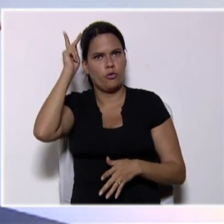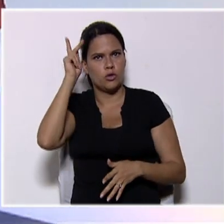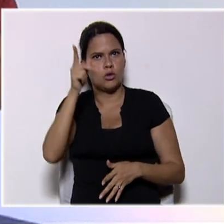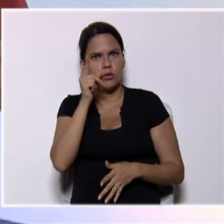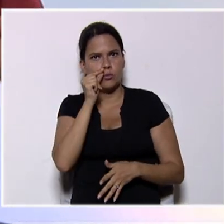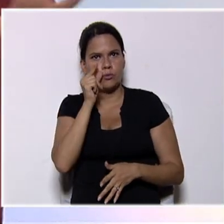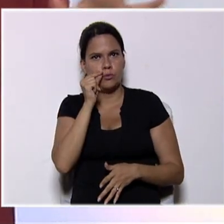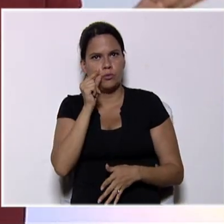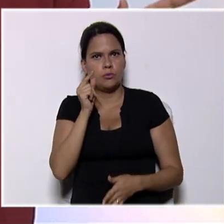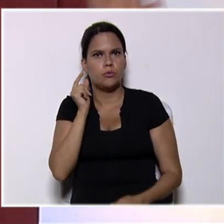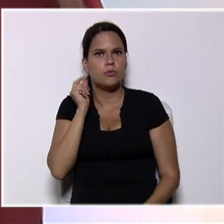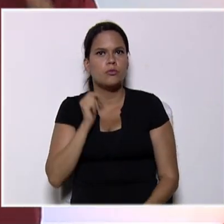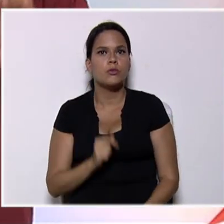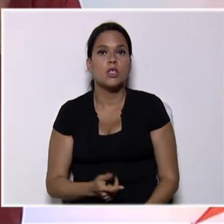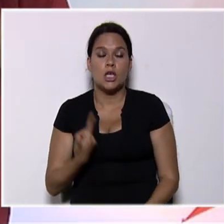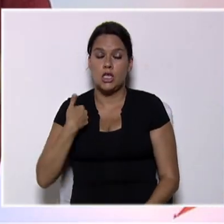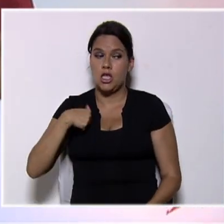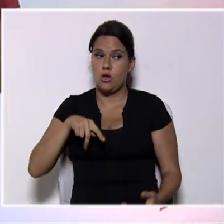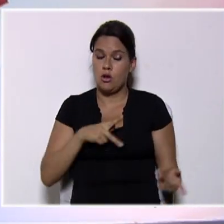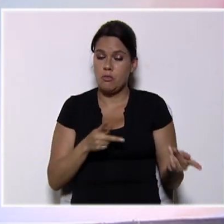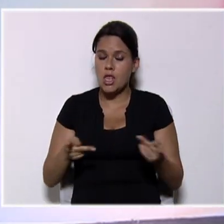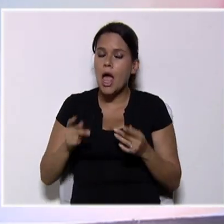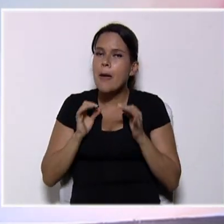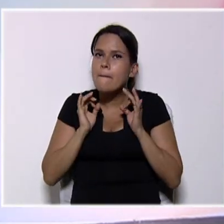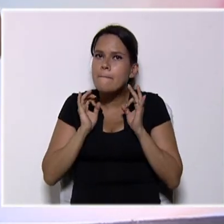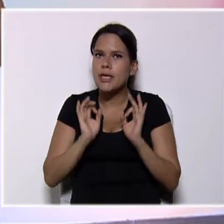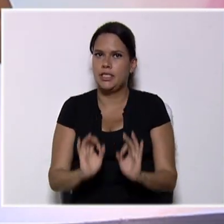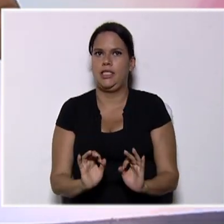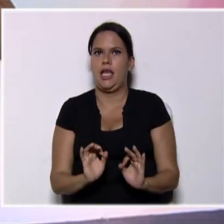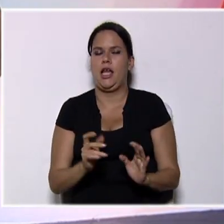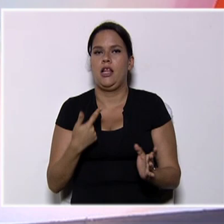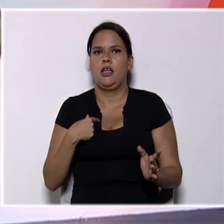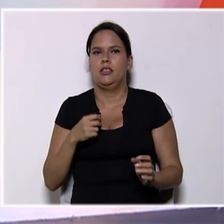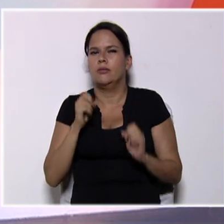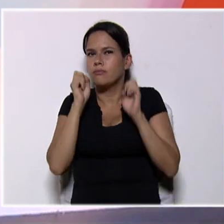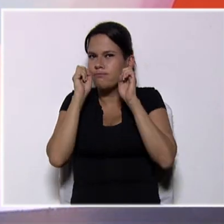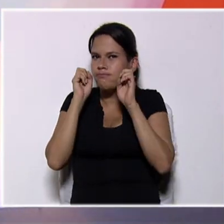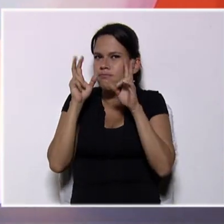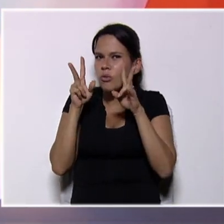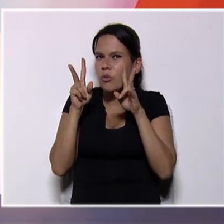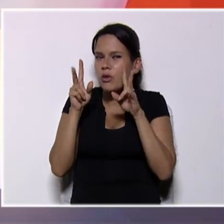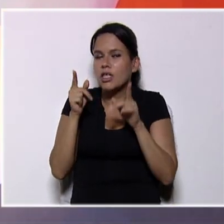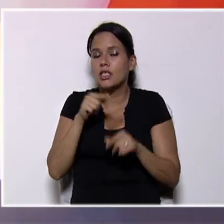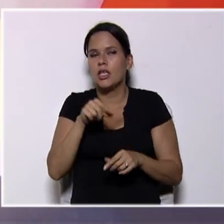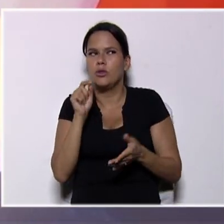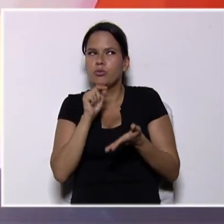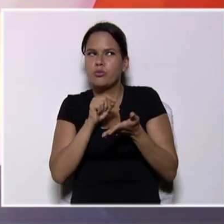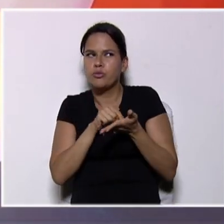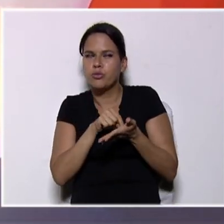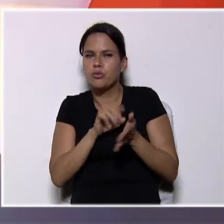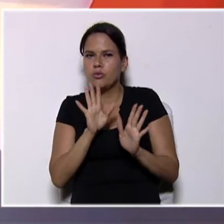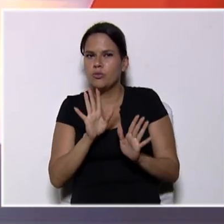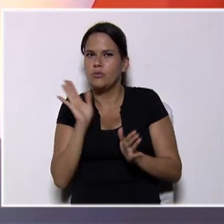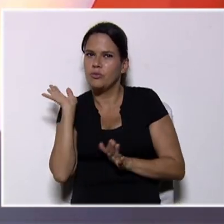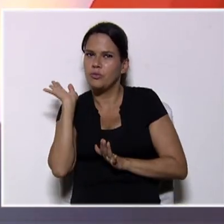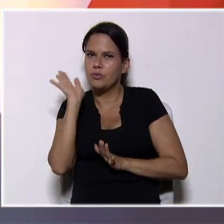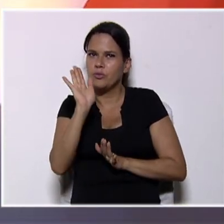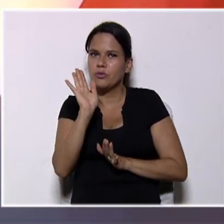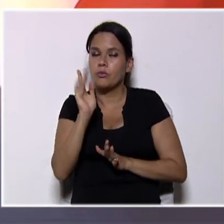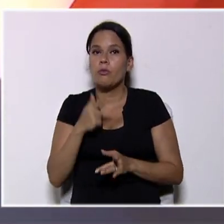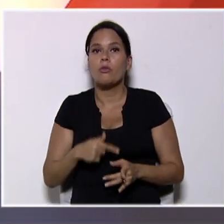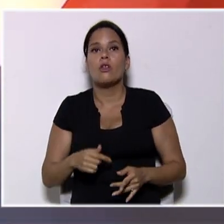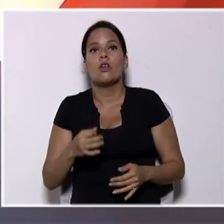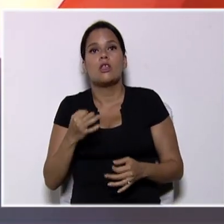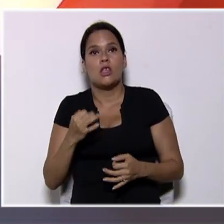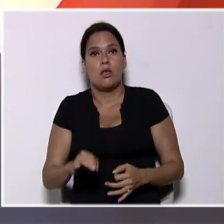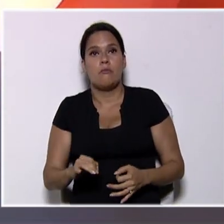Reinaldo Rodríguez, que tiene una invitada muy especial que será sorpresa hasta unos minutos más adelante. Por supuesto, contaremos